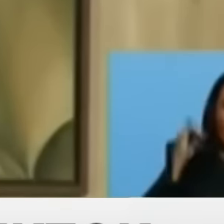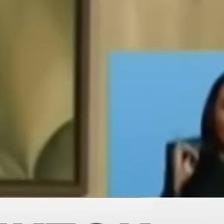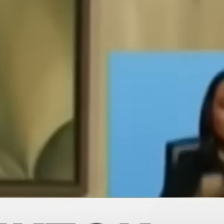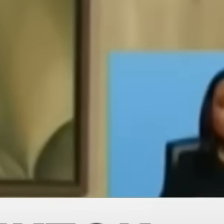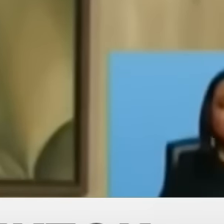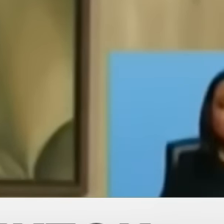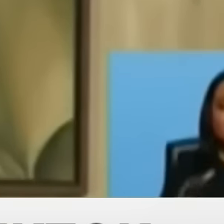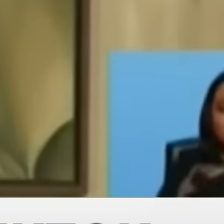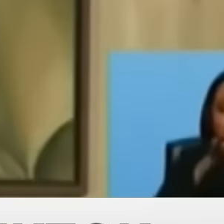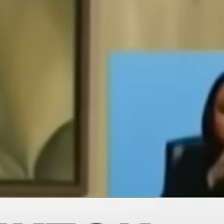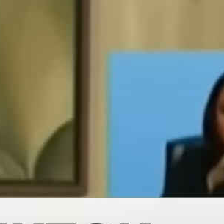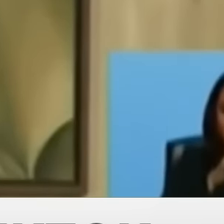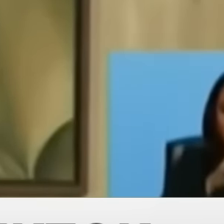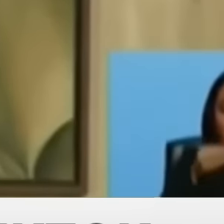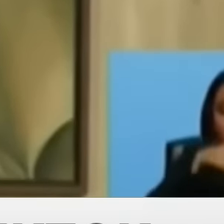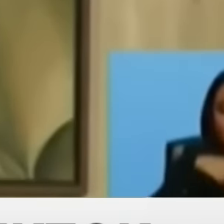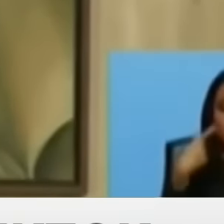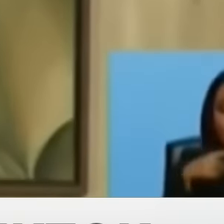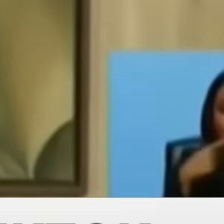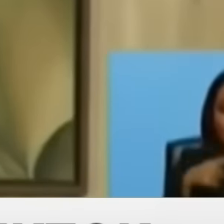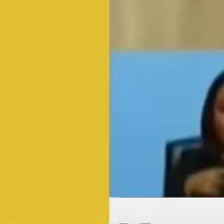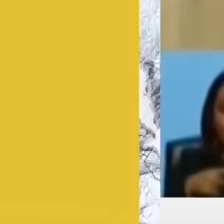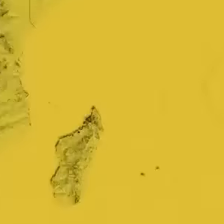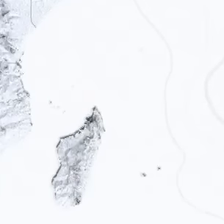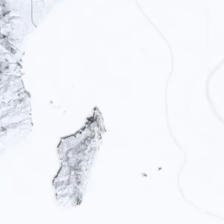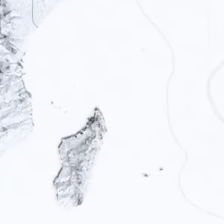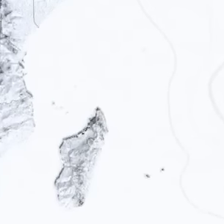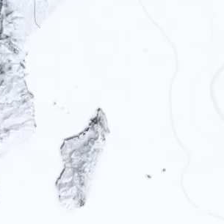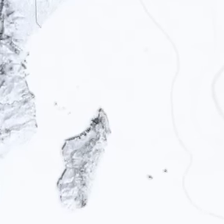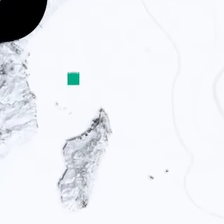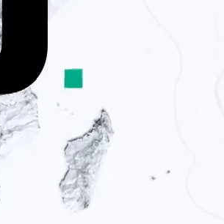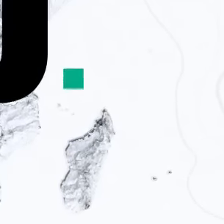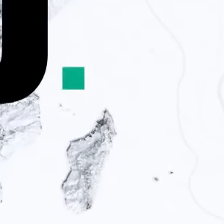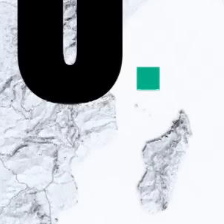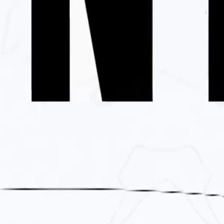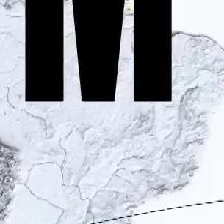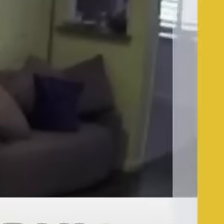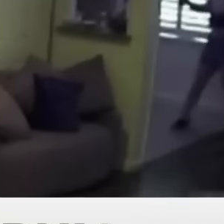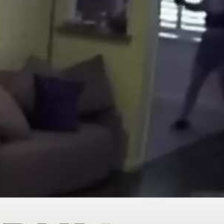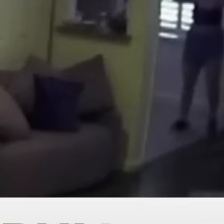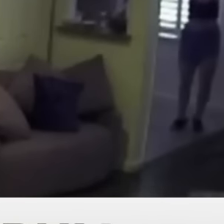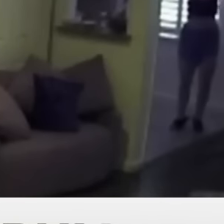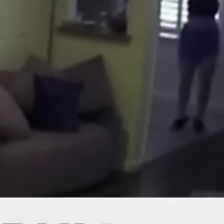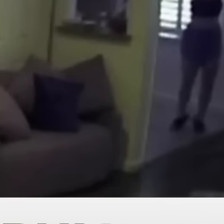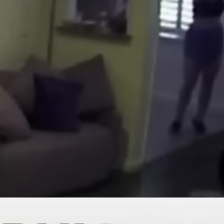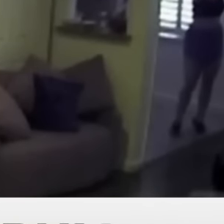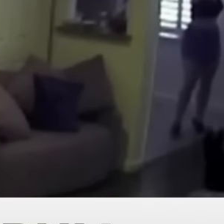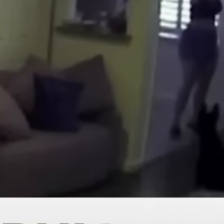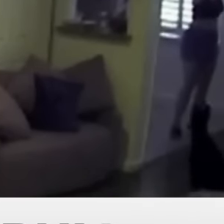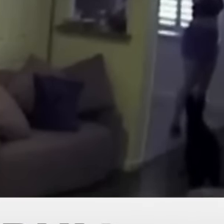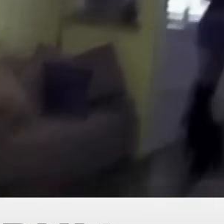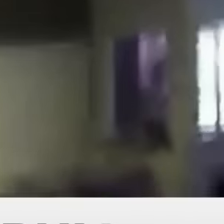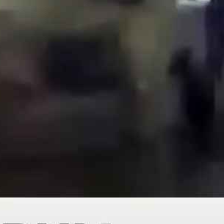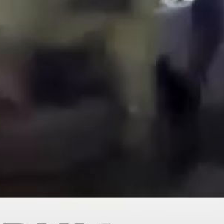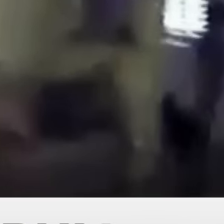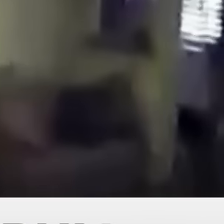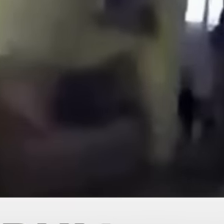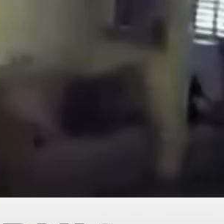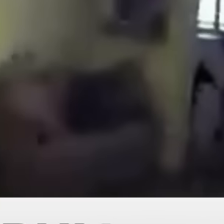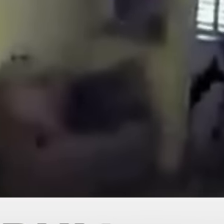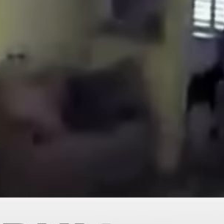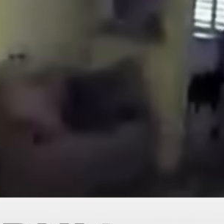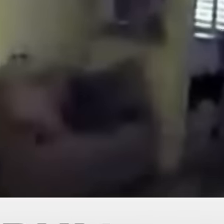fascismo en Venezuela y en América Latina. Increíble, ¿eh? Bueno, el control de medios, las restricciones a